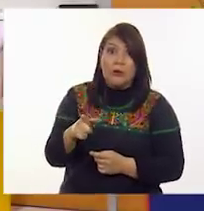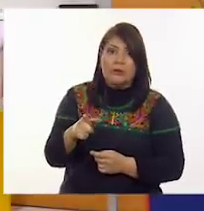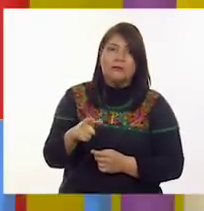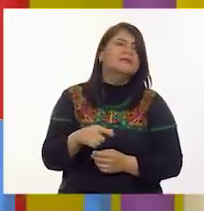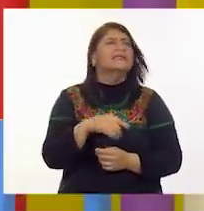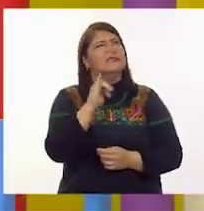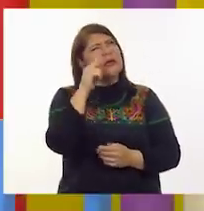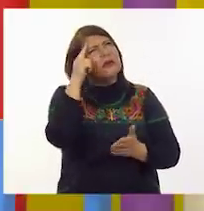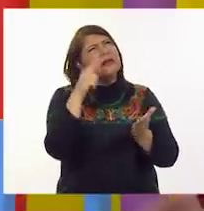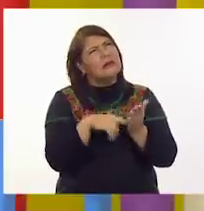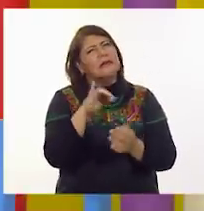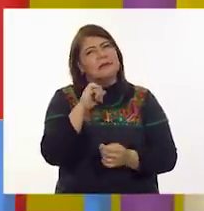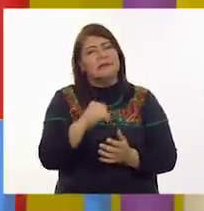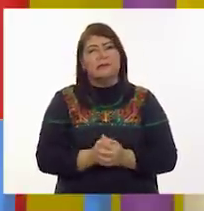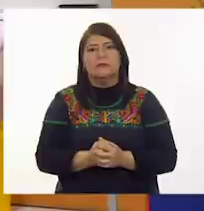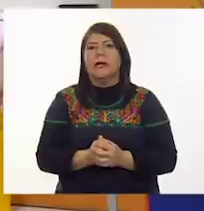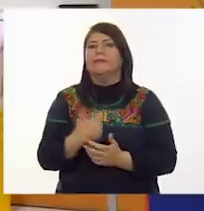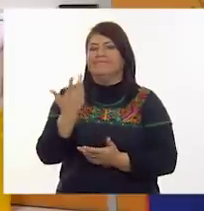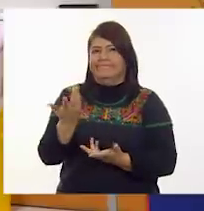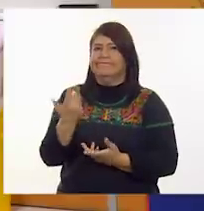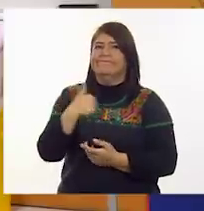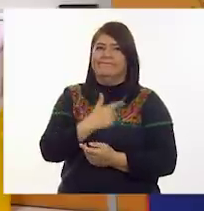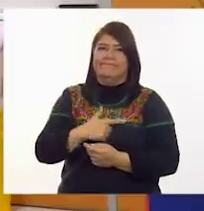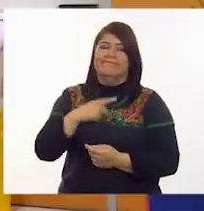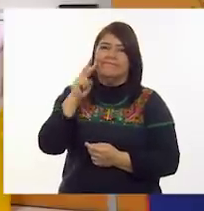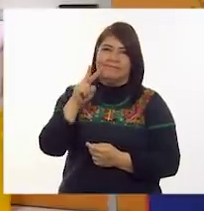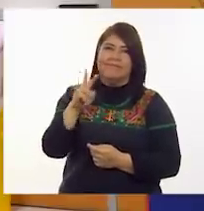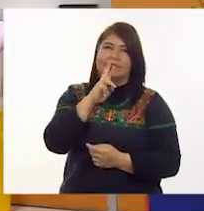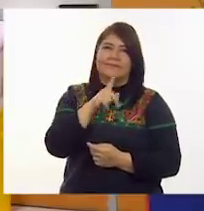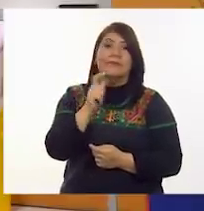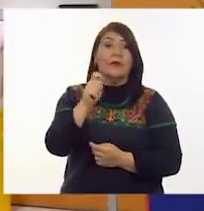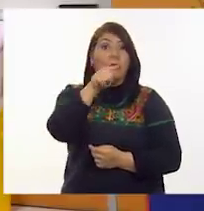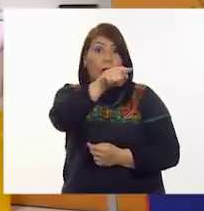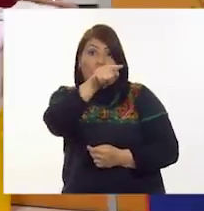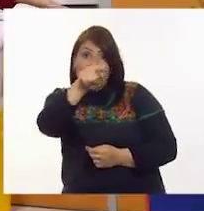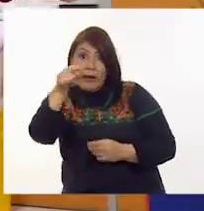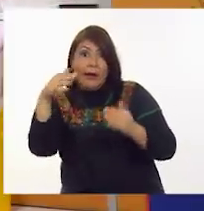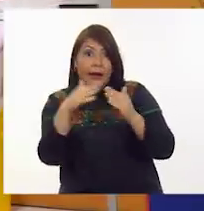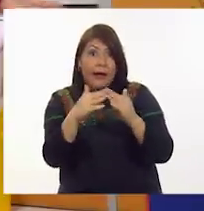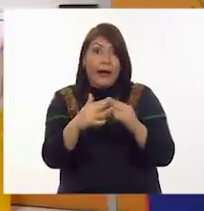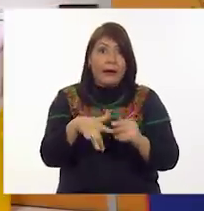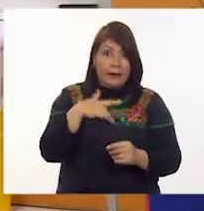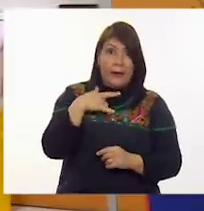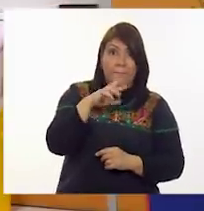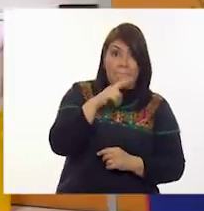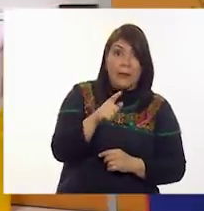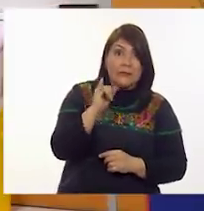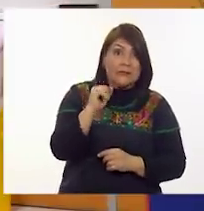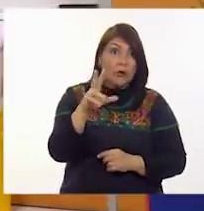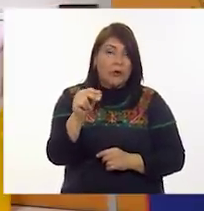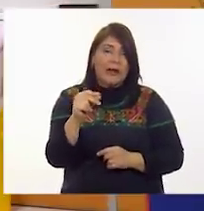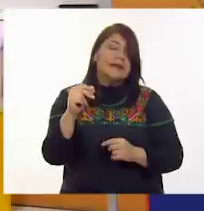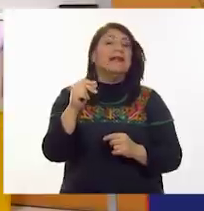Sí, creo que sí. Me da mucho gusto saberlo, Alexia. ¿Y ustedes en casa se sienten un poco mejor?